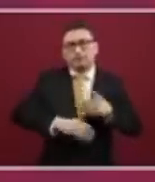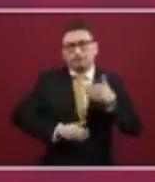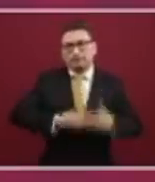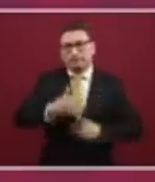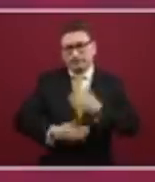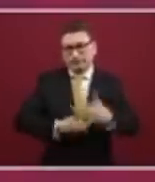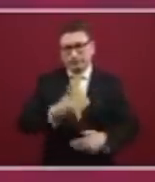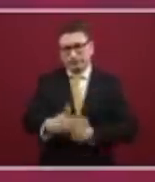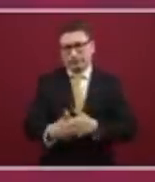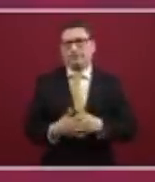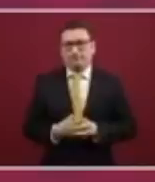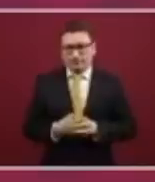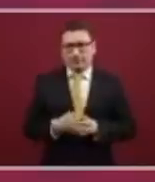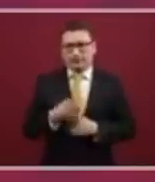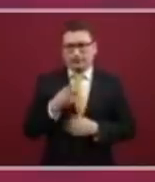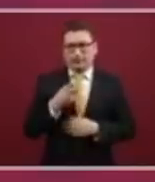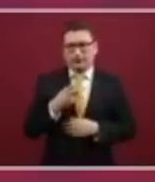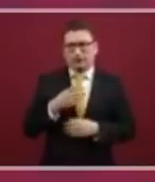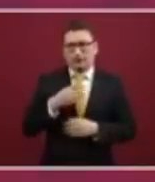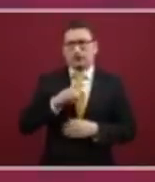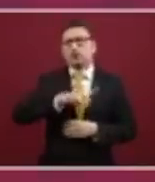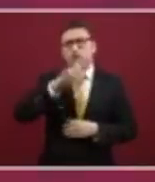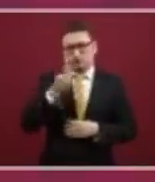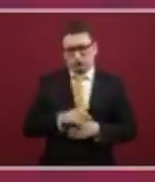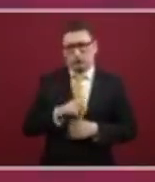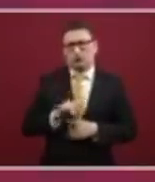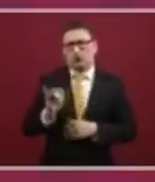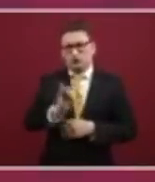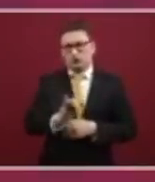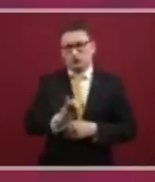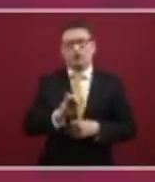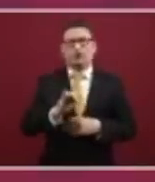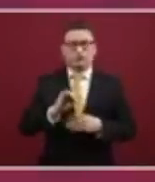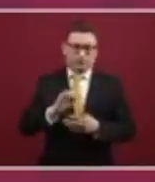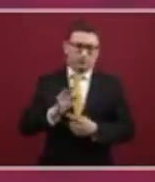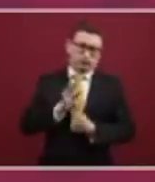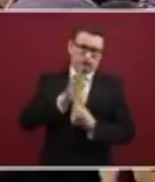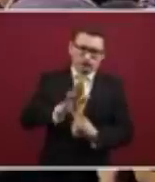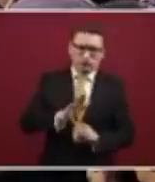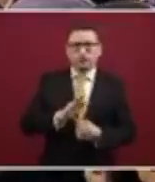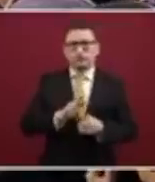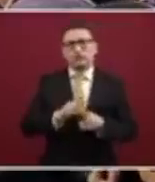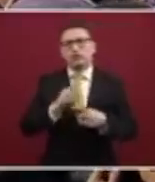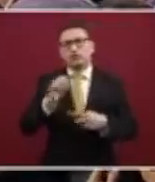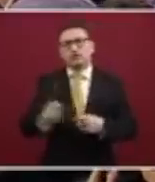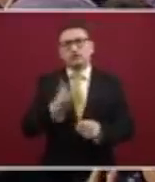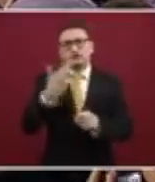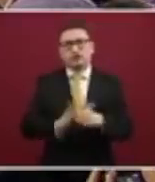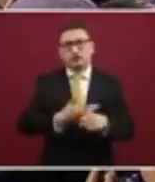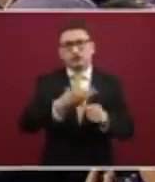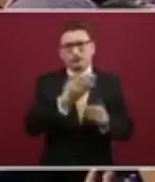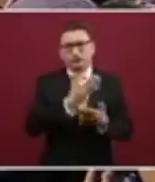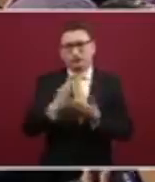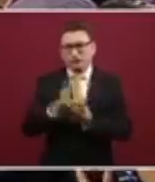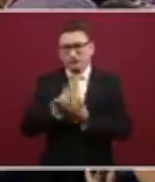cálculo se les va a presentar el próximo jueves por ámbitos de secretaría y de todas las acciones en conjunto que se van a llevar a cabo.